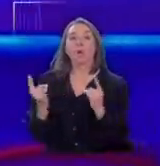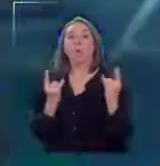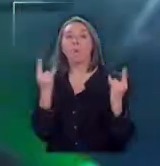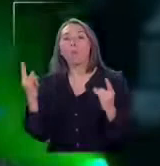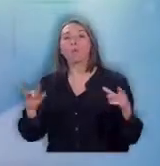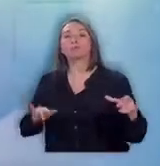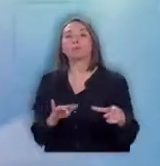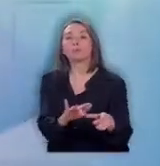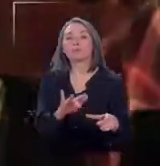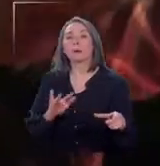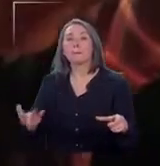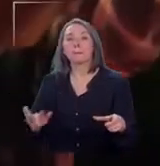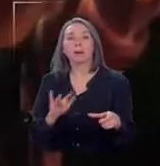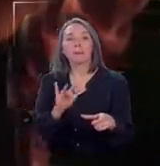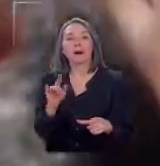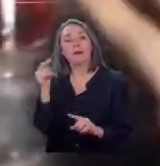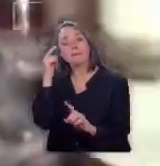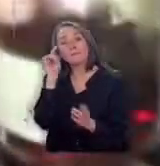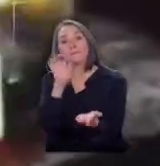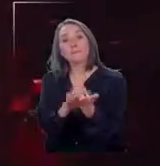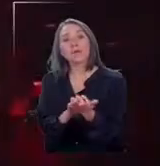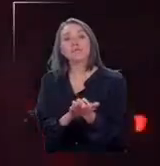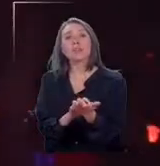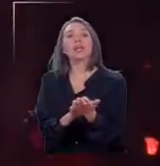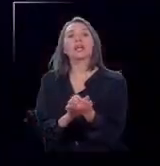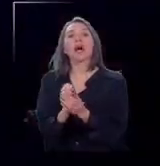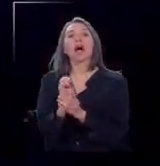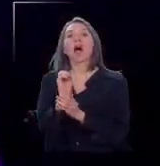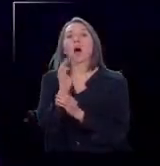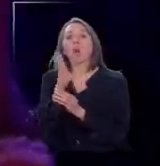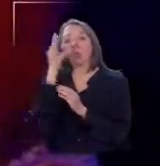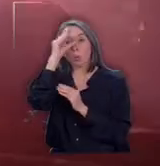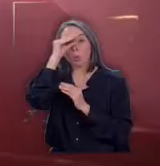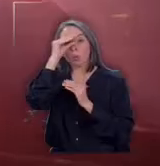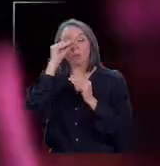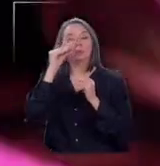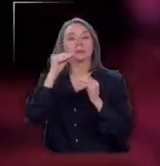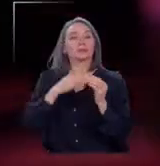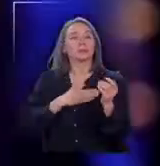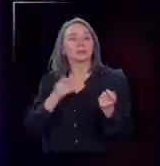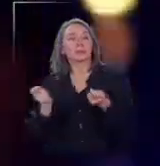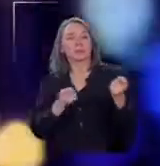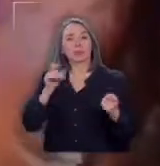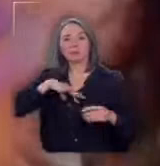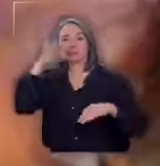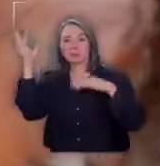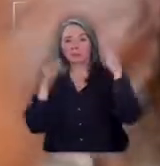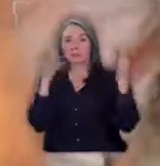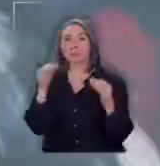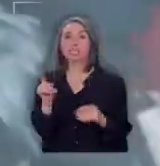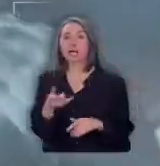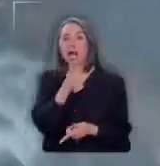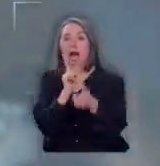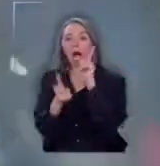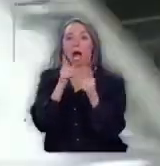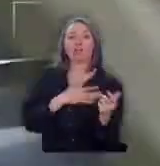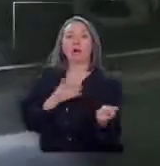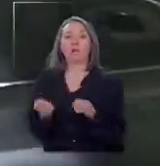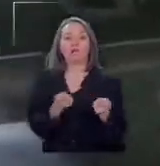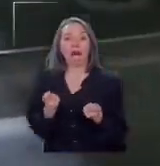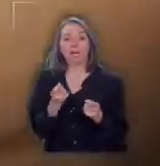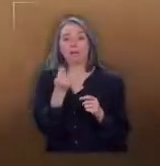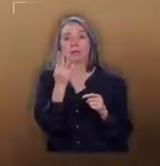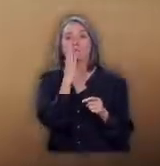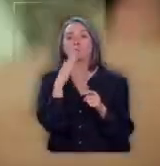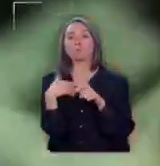fiesta de preferencia los clubes nocturnos alcohol bailes y